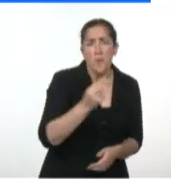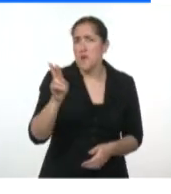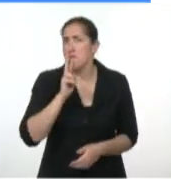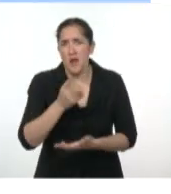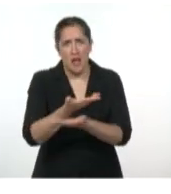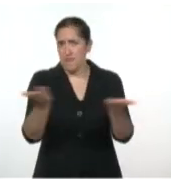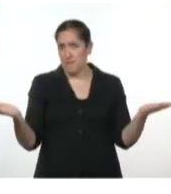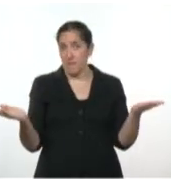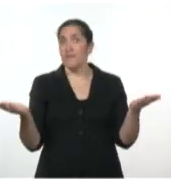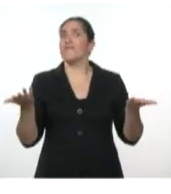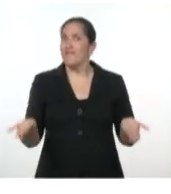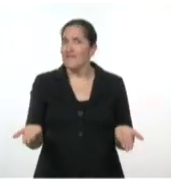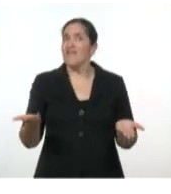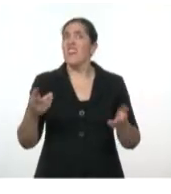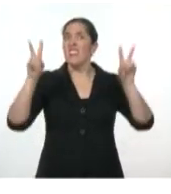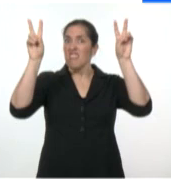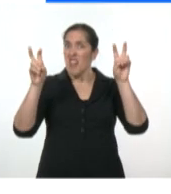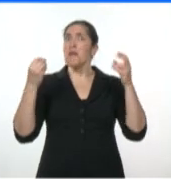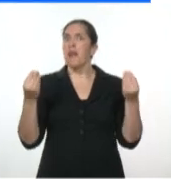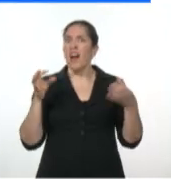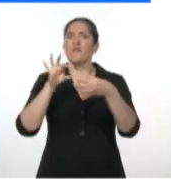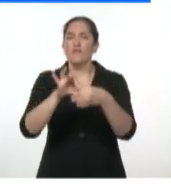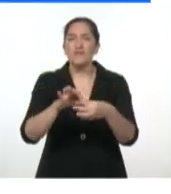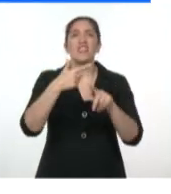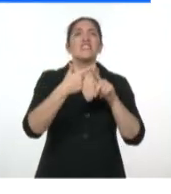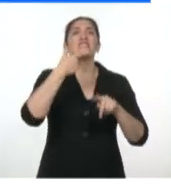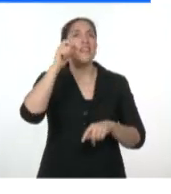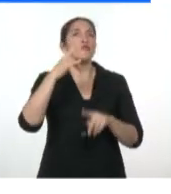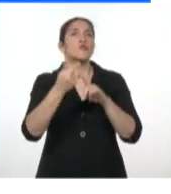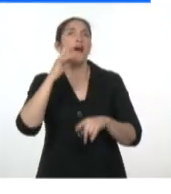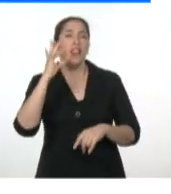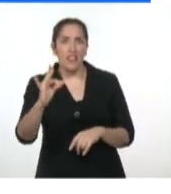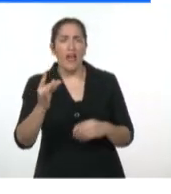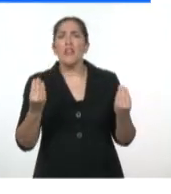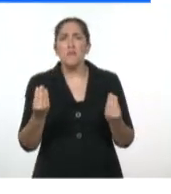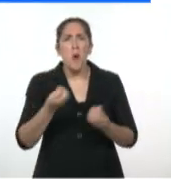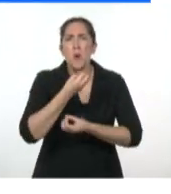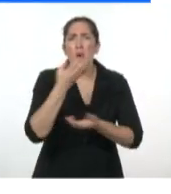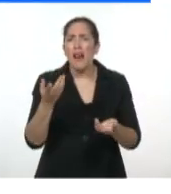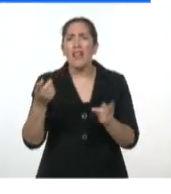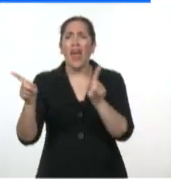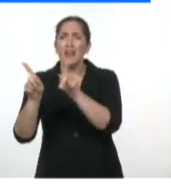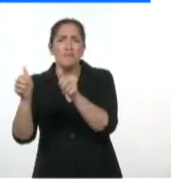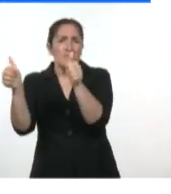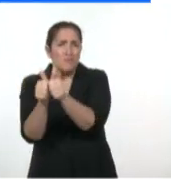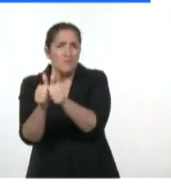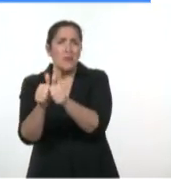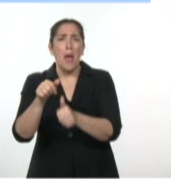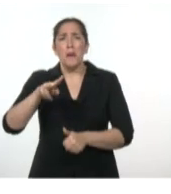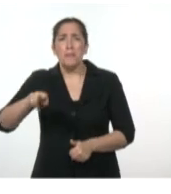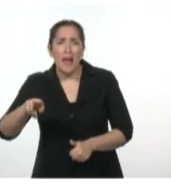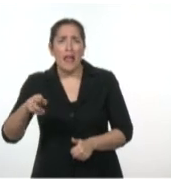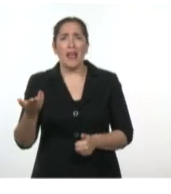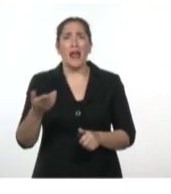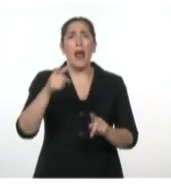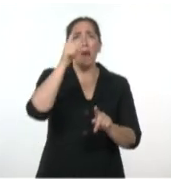manera estamos hablando de sexualidad. Puede haber violencia de género en cualquier relación, en una pareja, entre